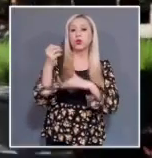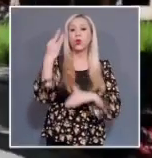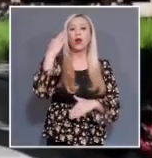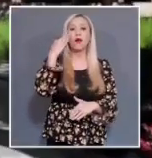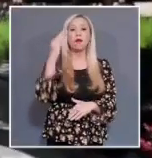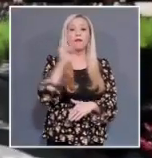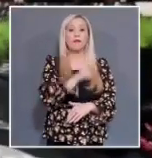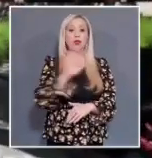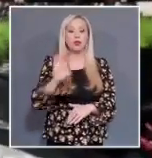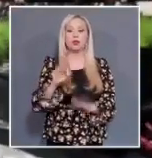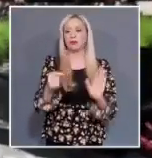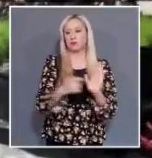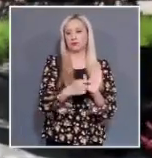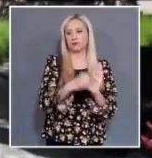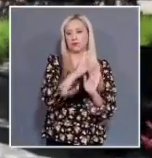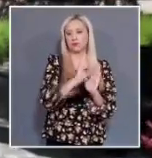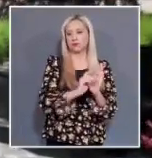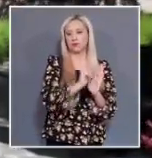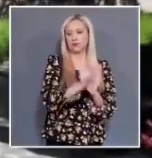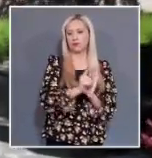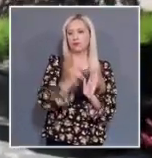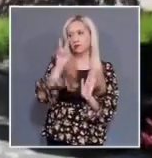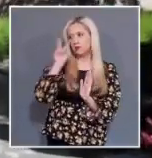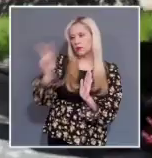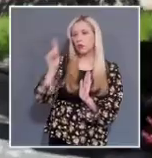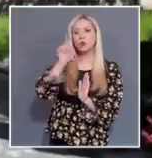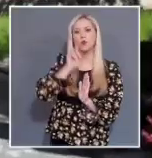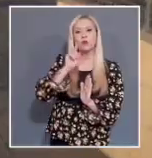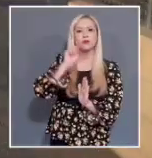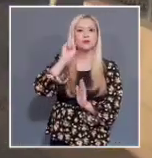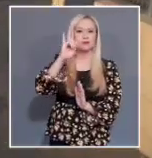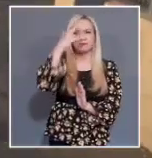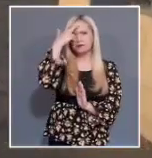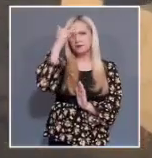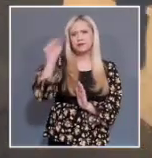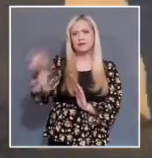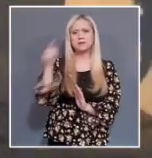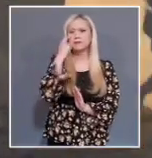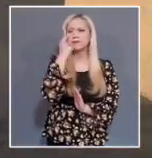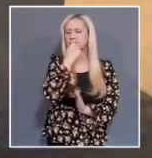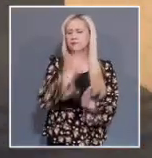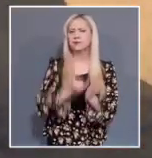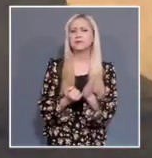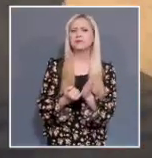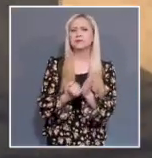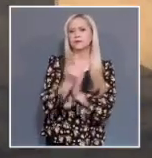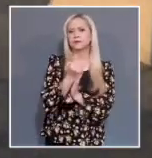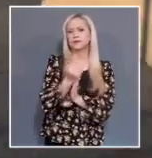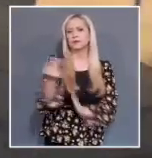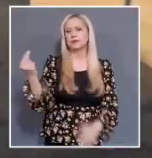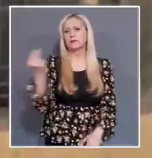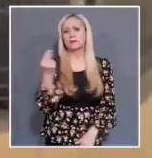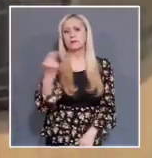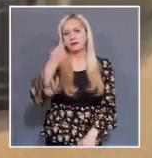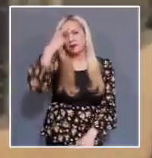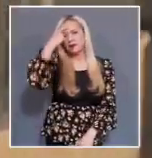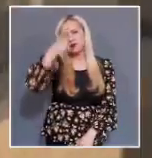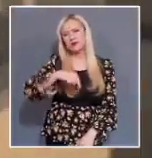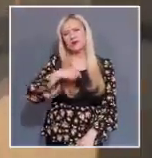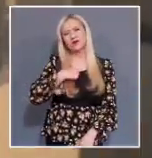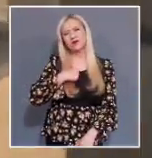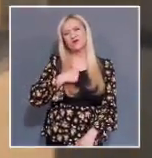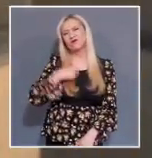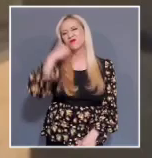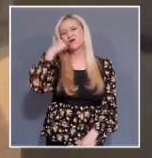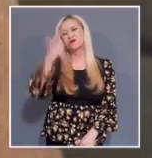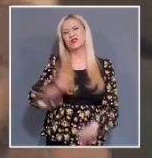cuanto reconoce a la mujer embarazada el ámbito razonable de autodeterminación que requiere la efectividad de su derecho fundamental a la